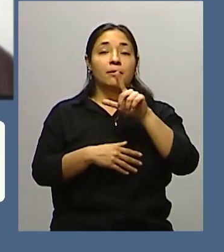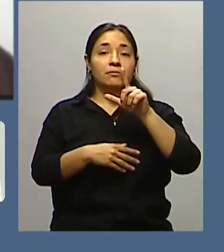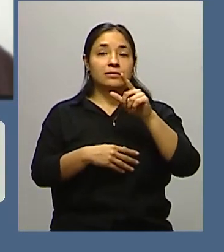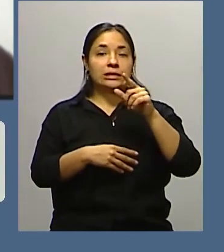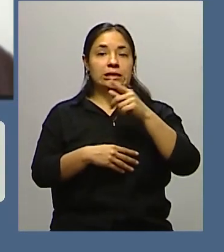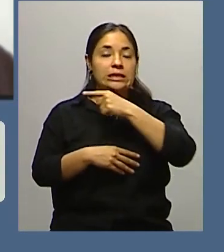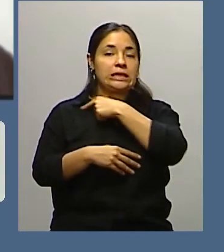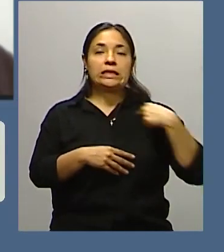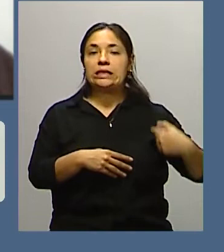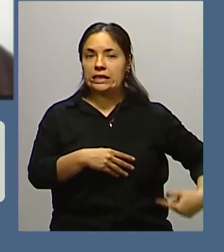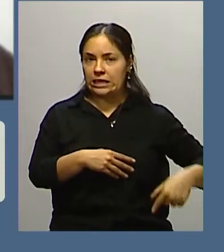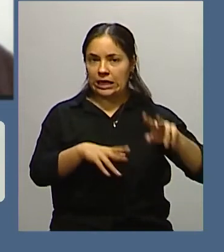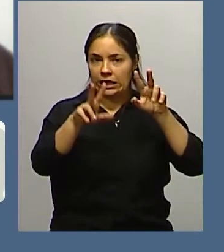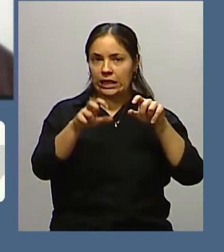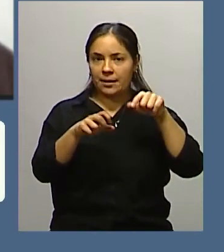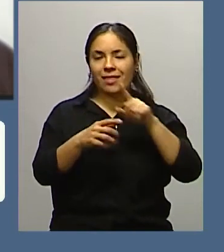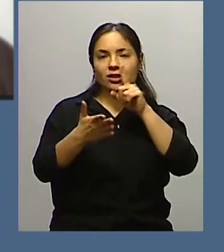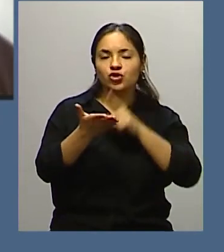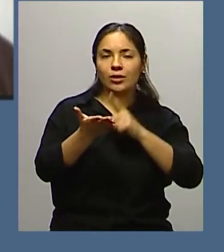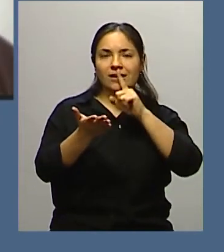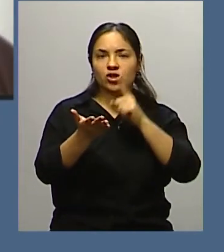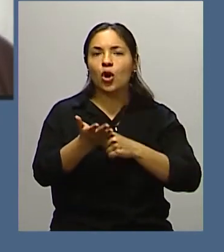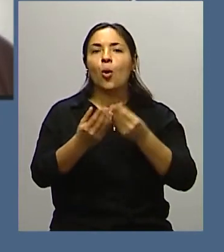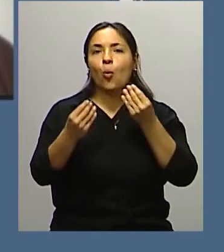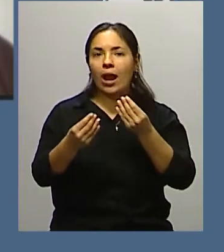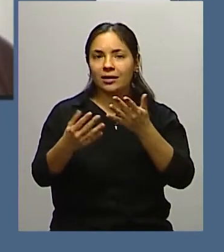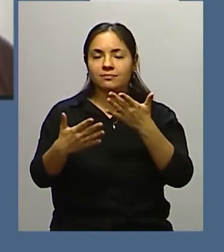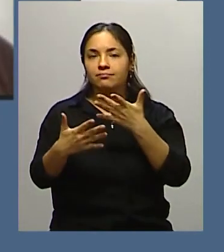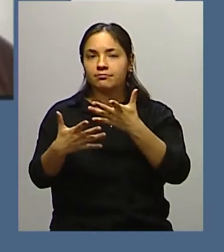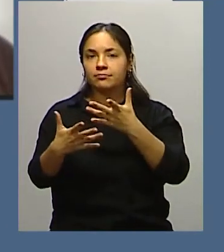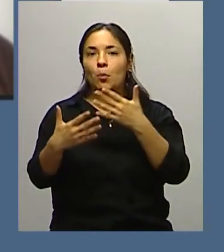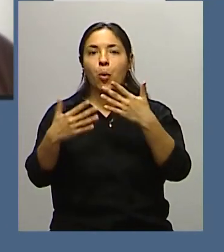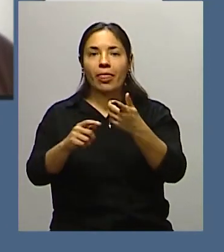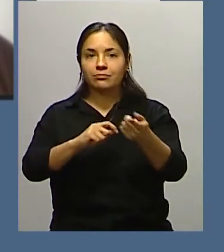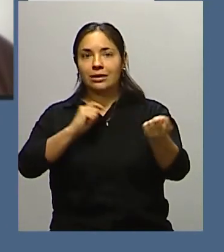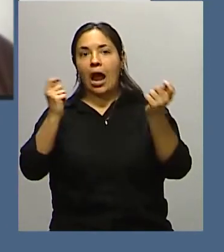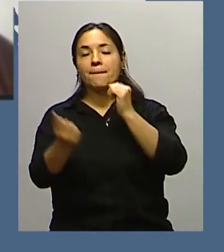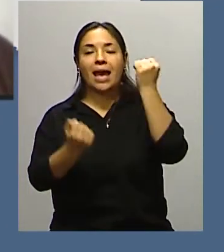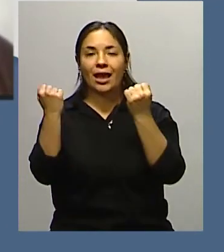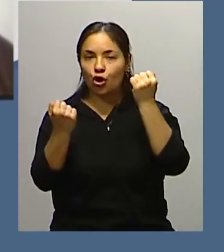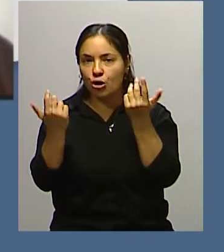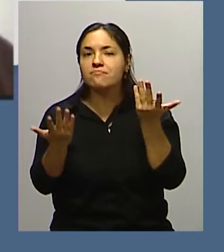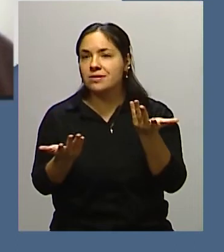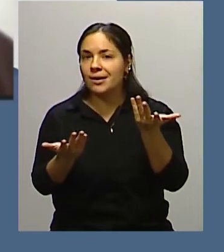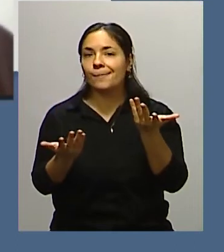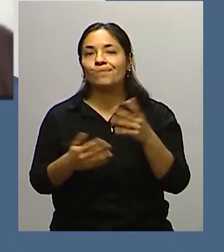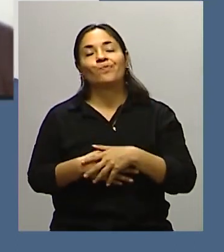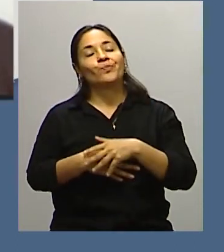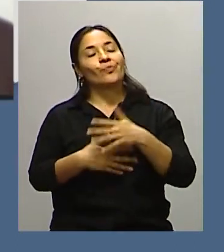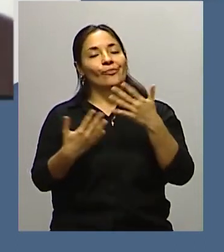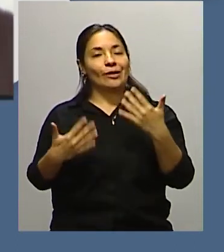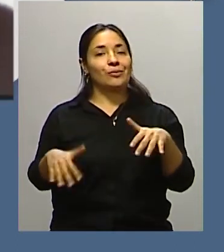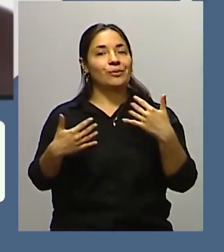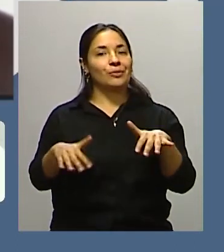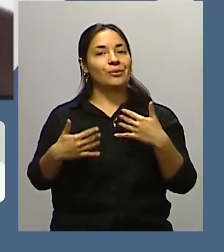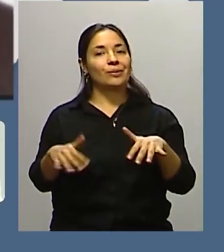China en relación a esta materia que podrían llegar a cambiar un poco la brújula económica mundial? Sí, es una